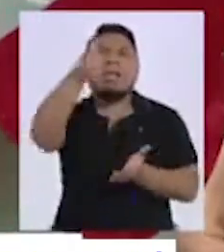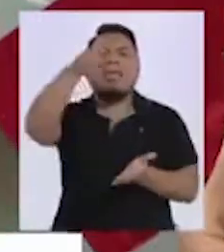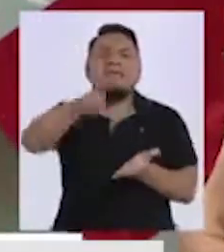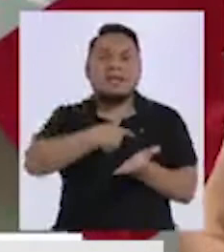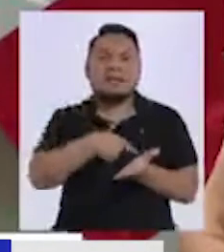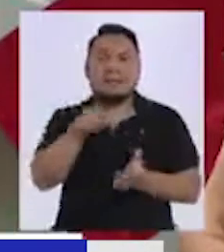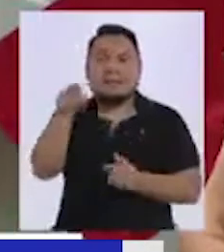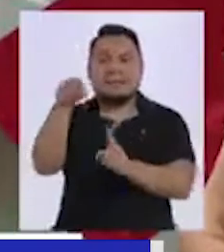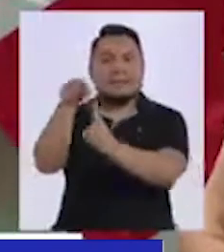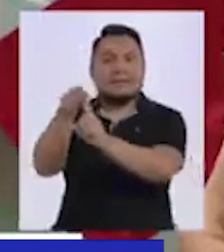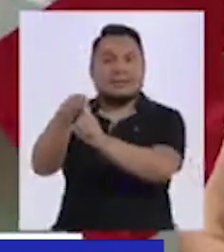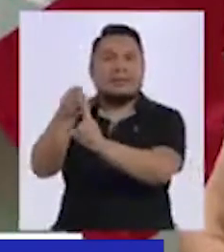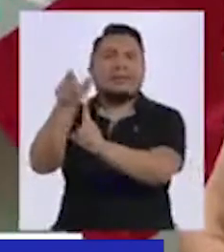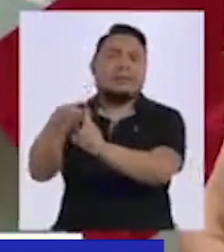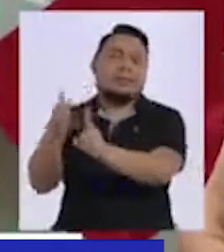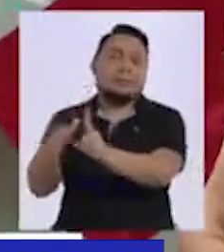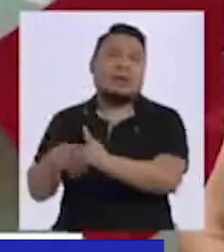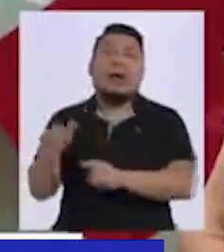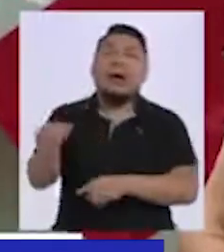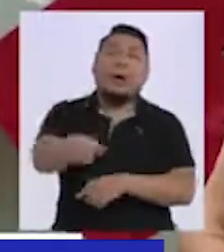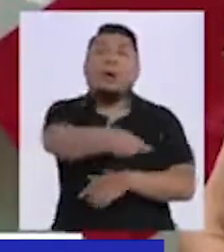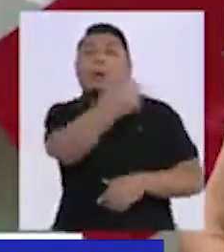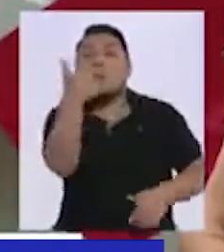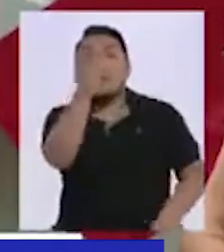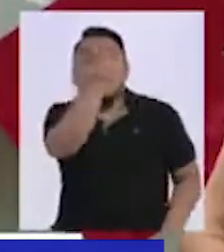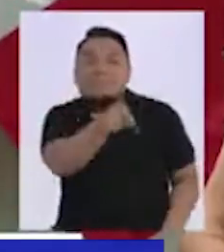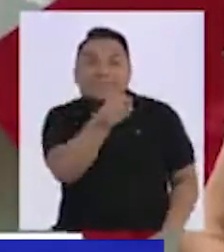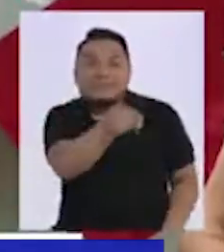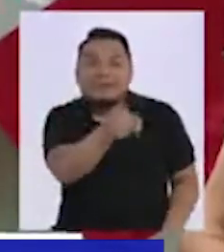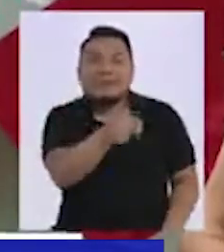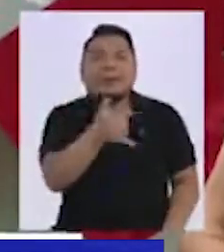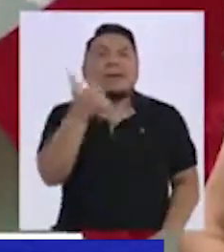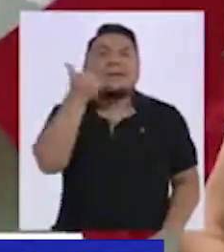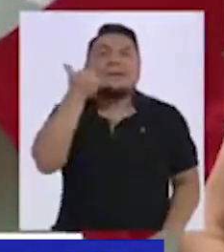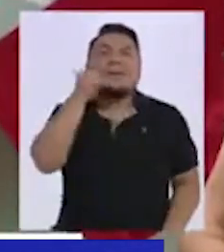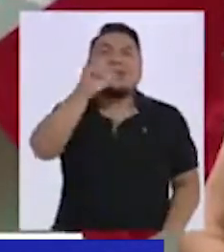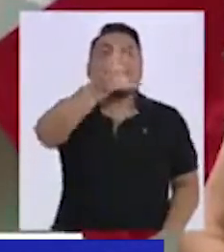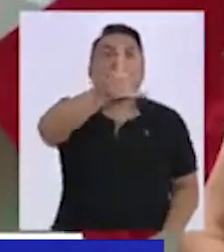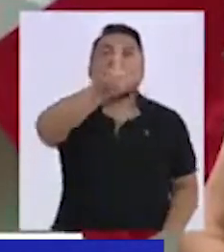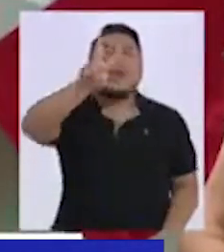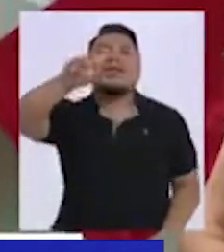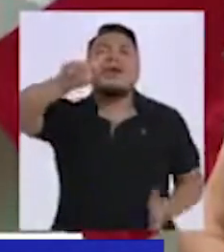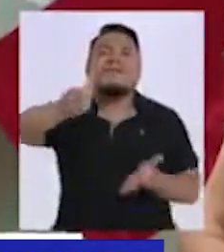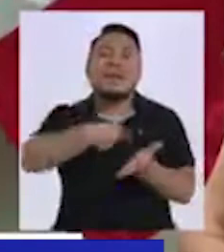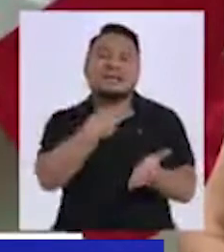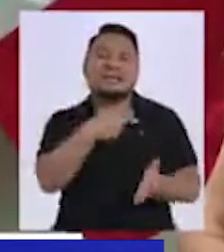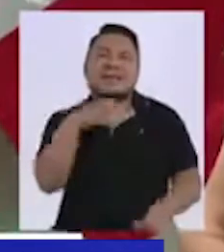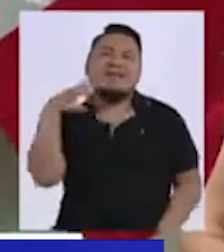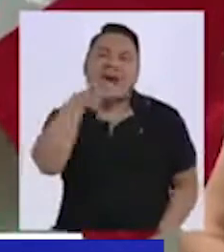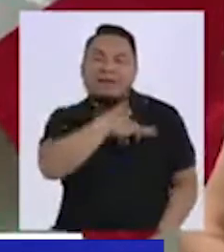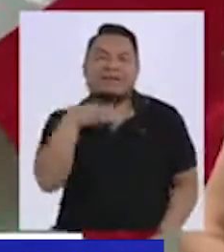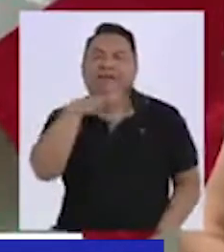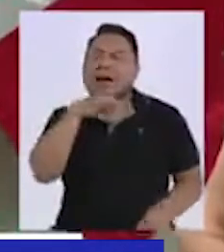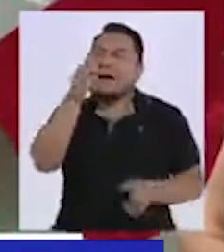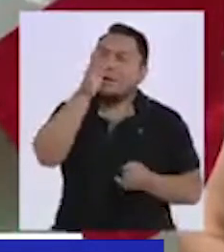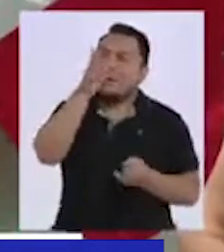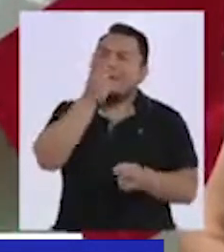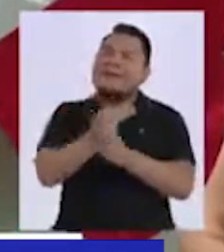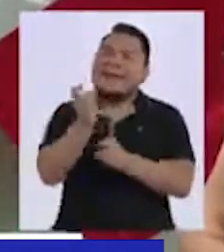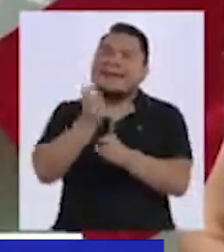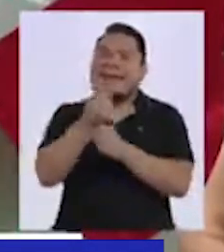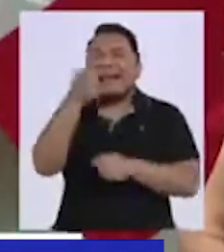hemos identificado un número que ha llamado 32 veces de manera falsa a